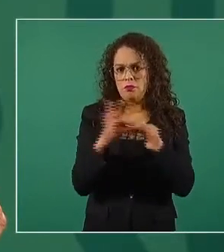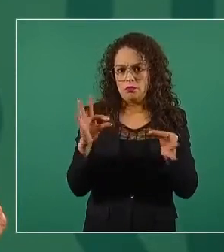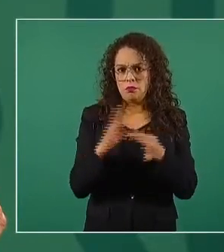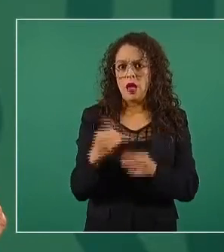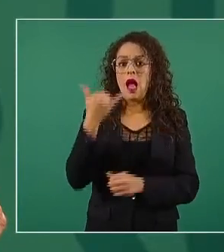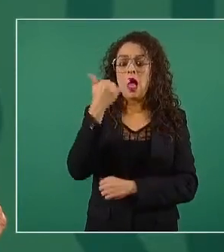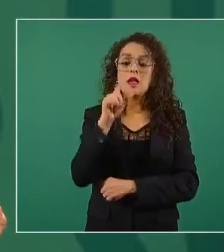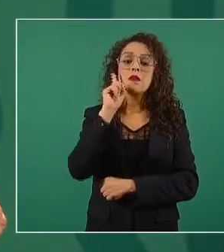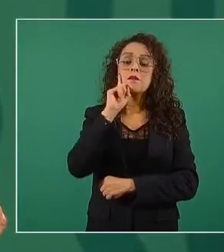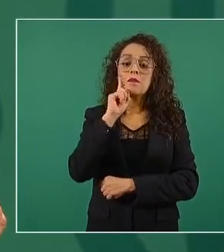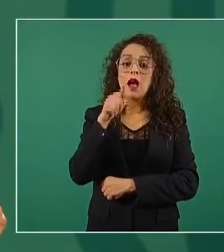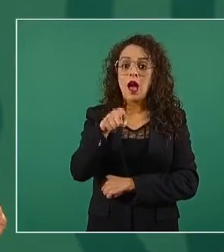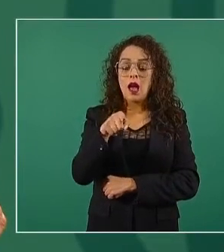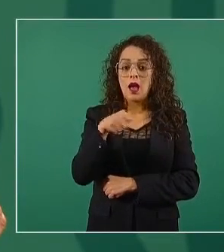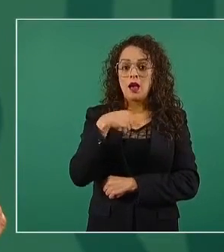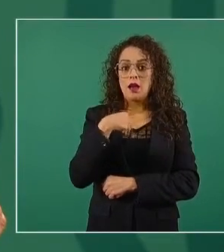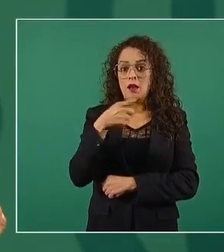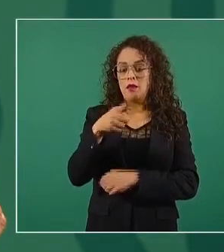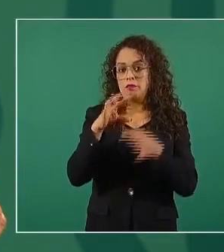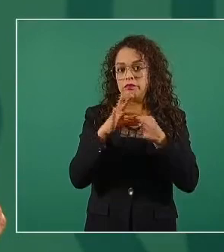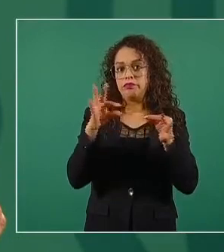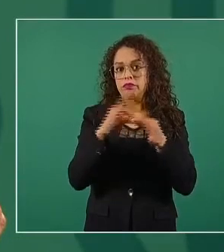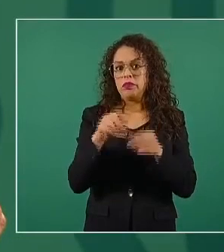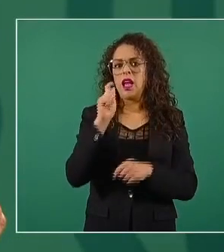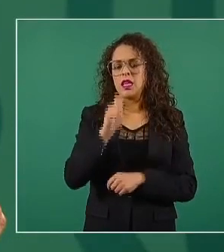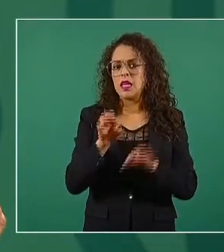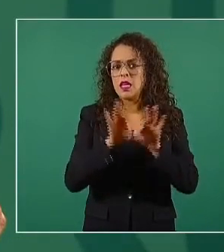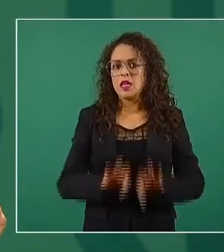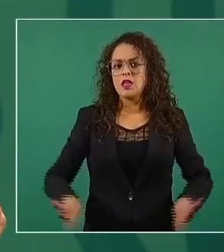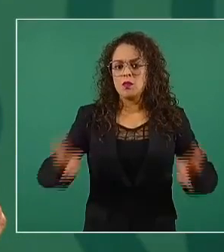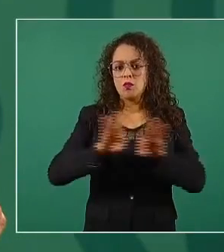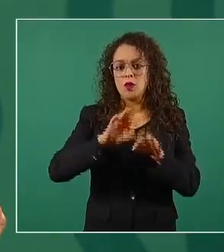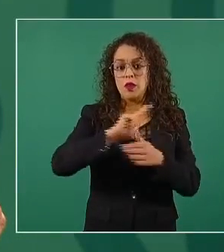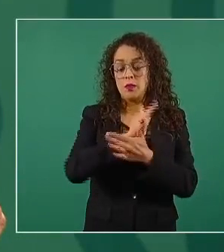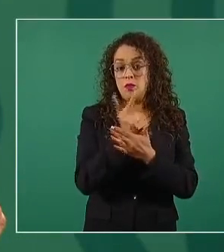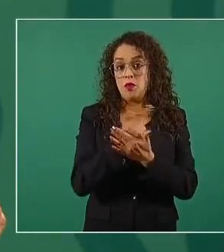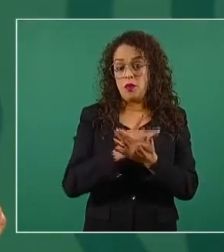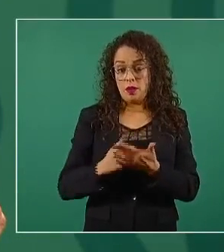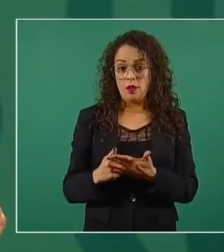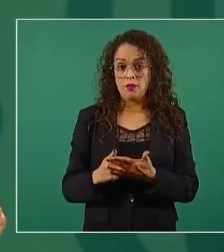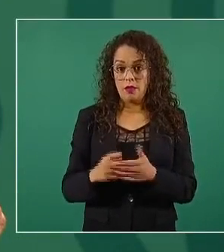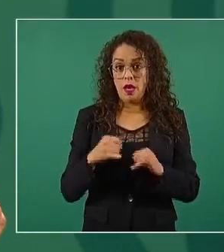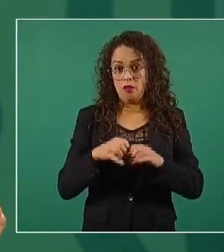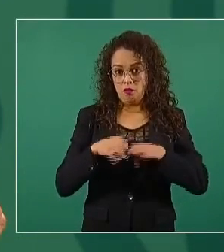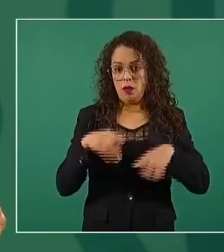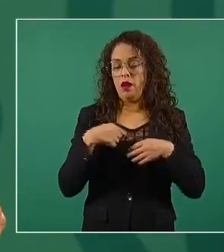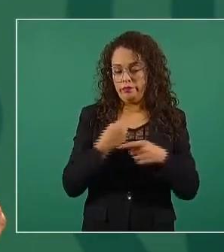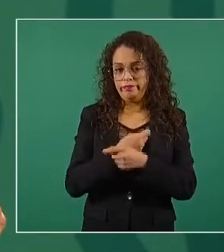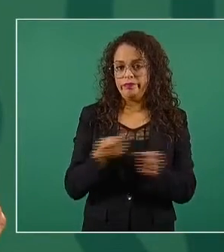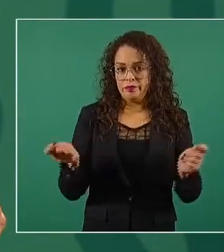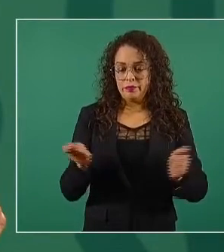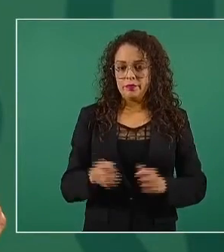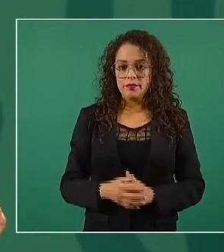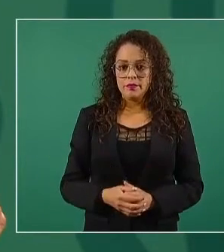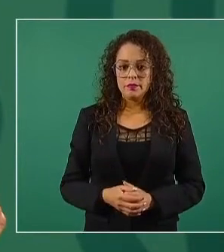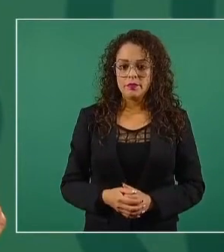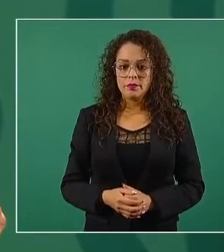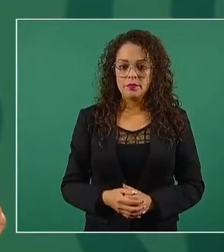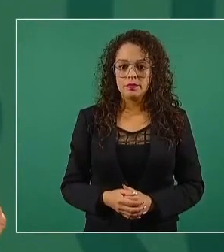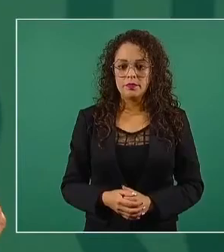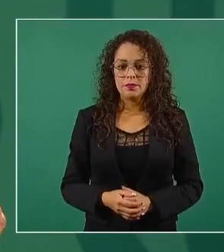un programa muy importante, se los adelanto, que es